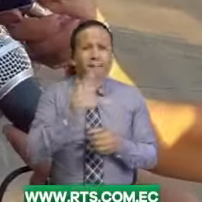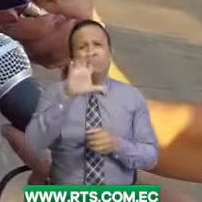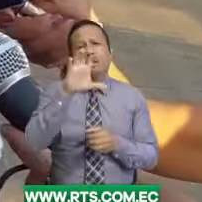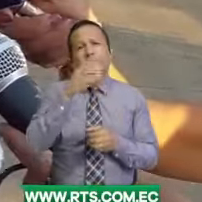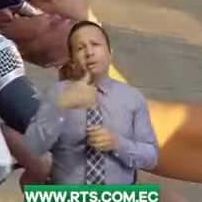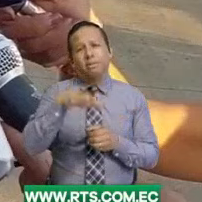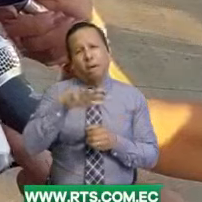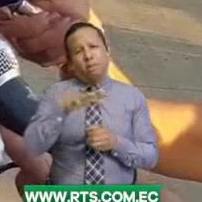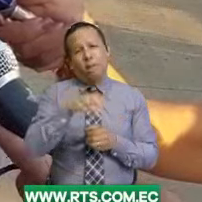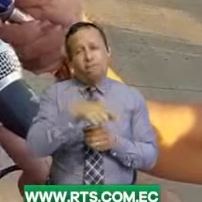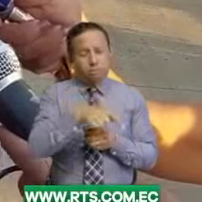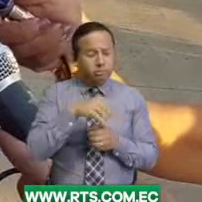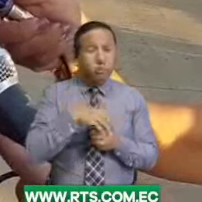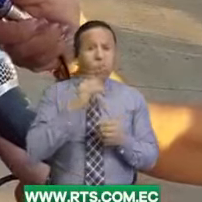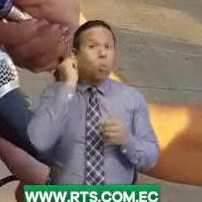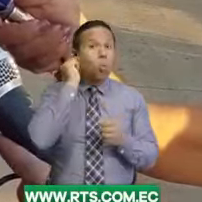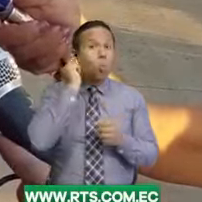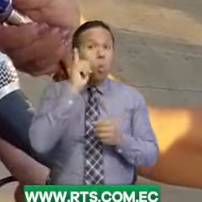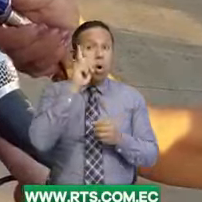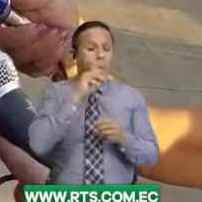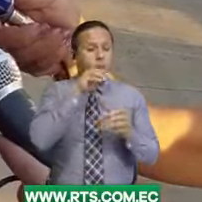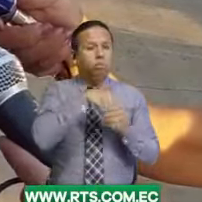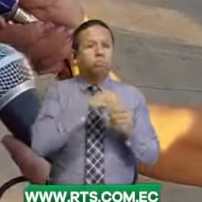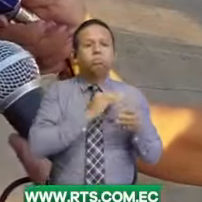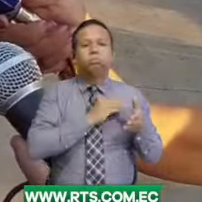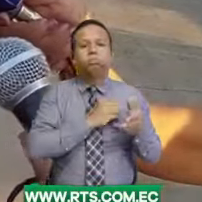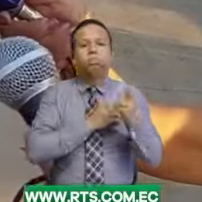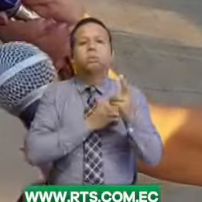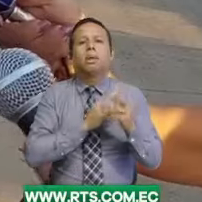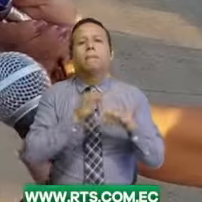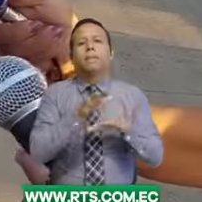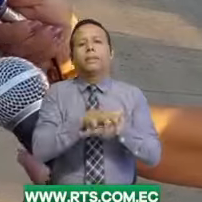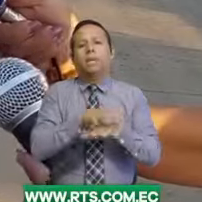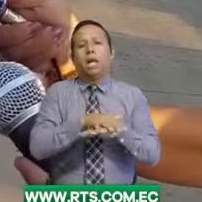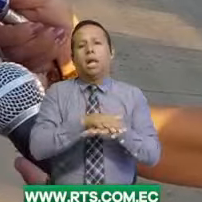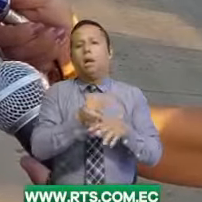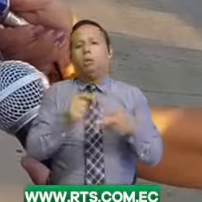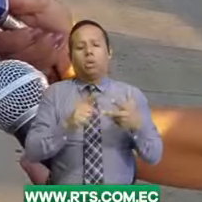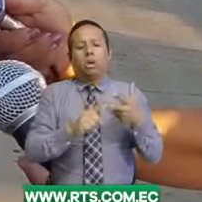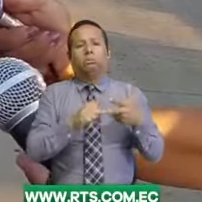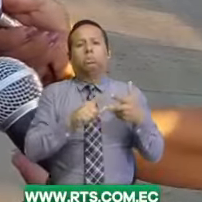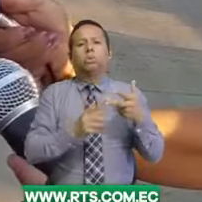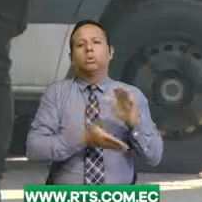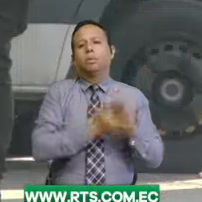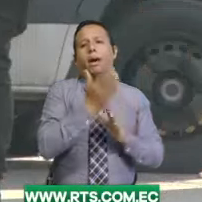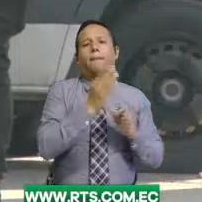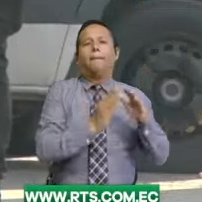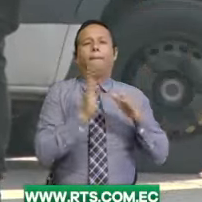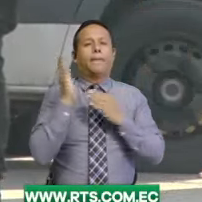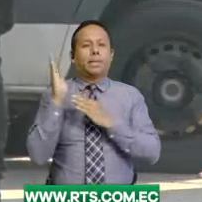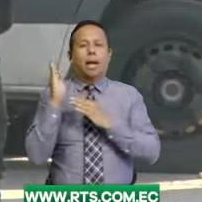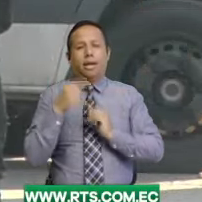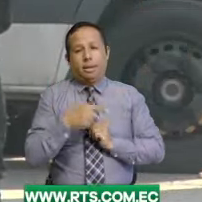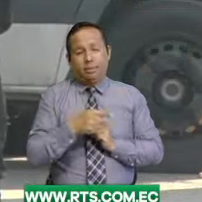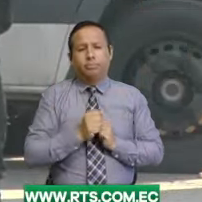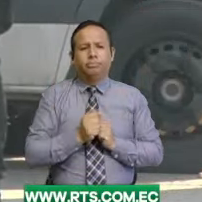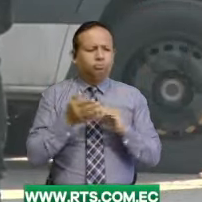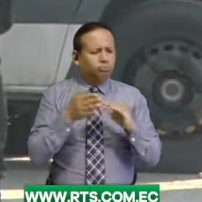una víctima se dirigía hasta la ciudad de Machala y las dos se iban a quedar aquí para dirigirse hacia Pasaje. Los fallecidos